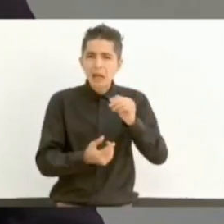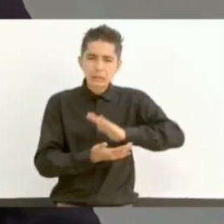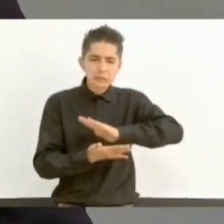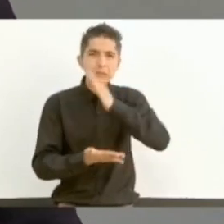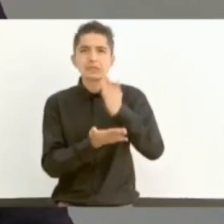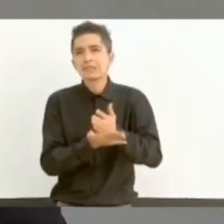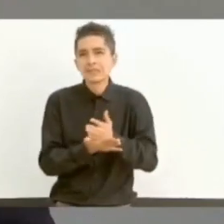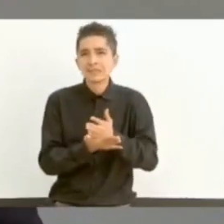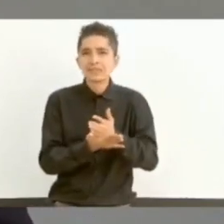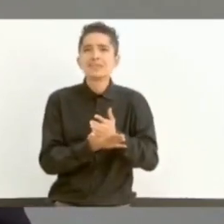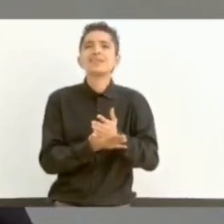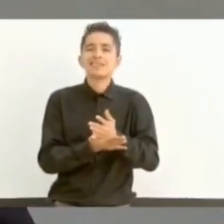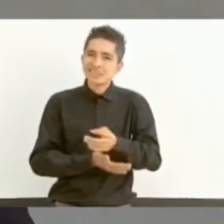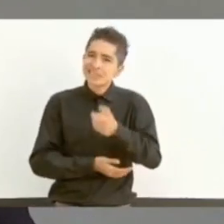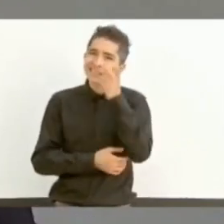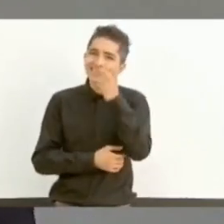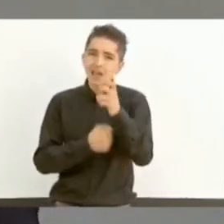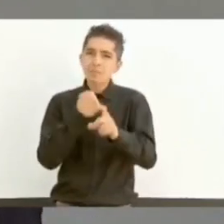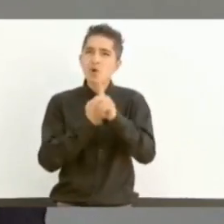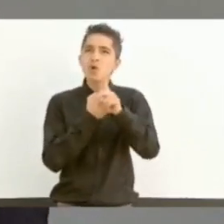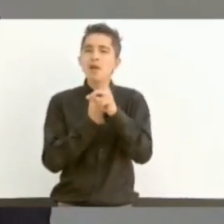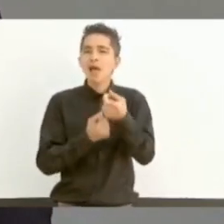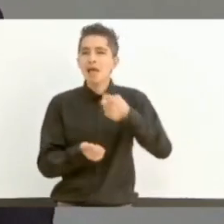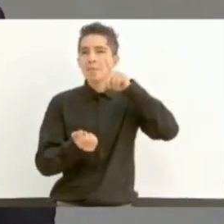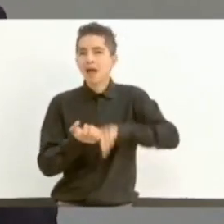porque ese es el principal problema